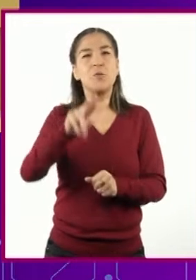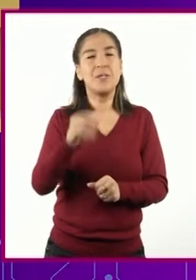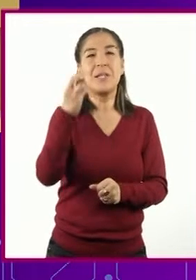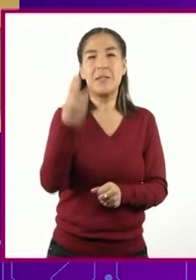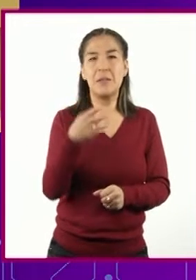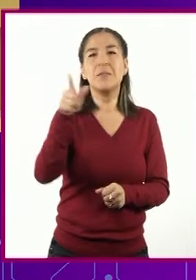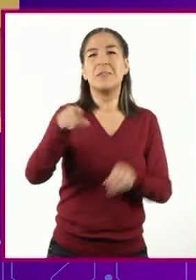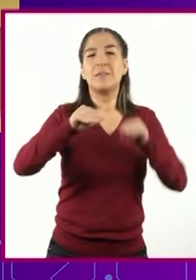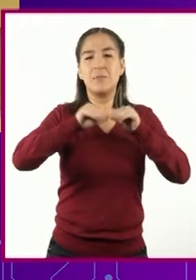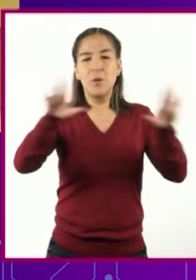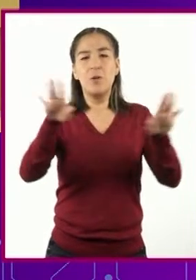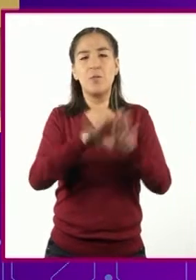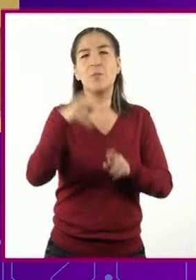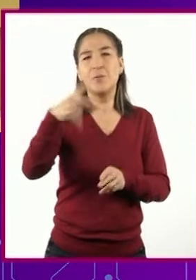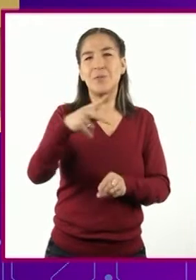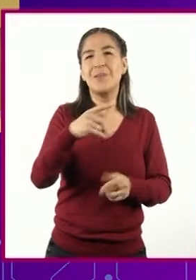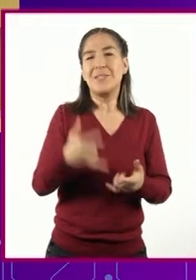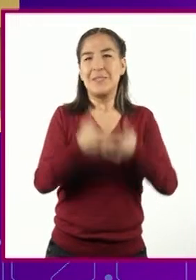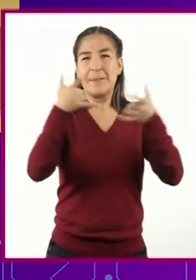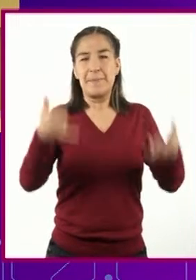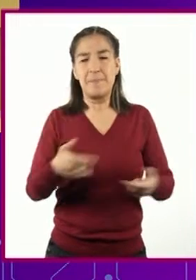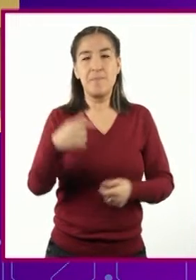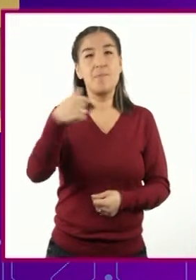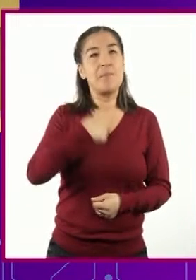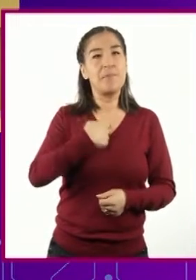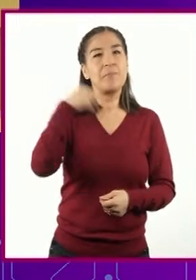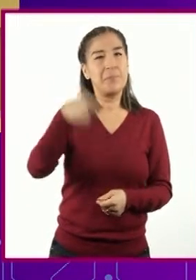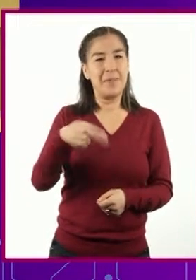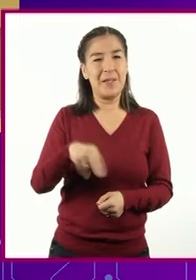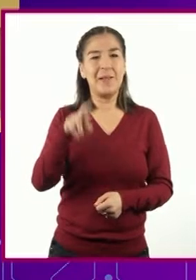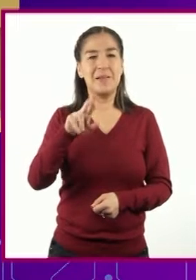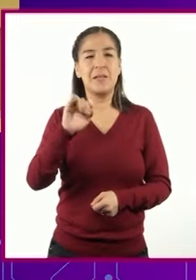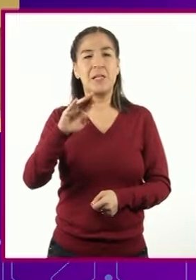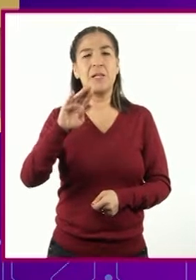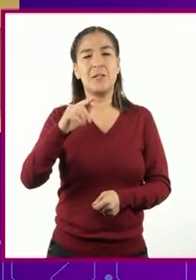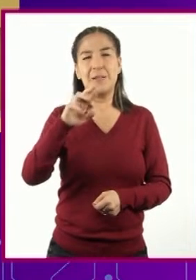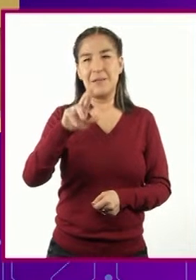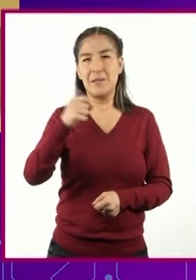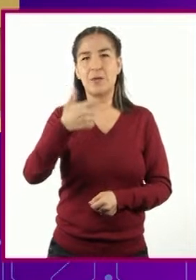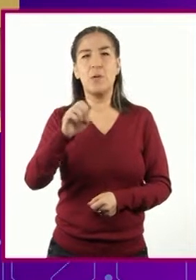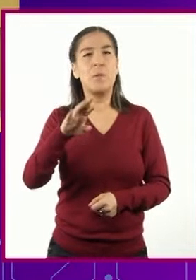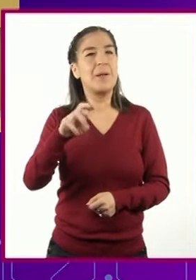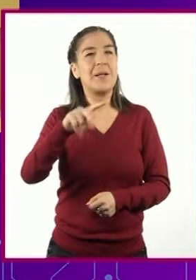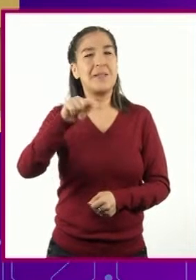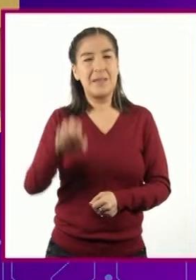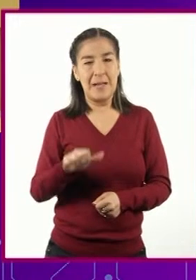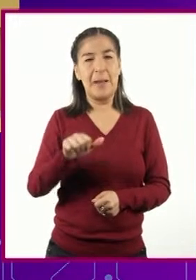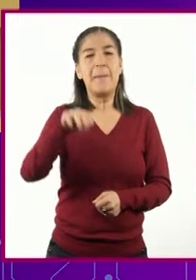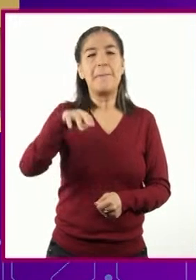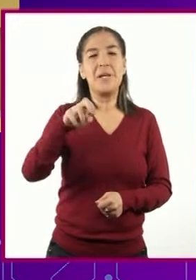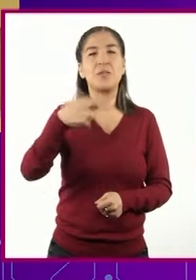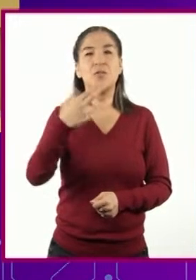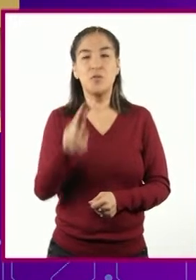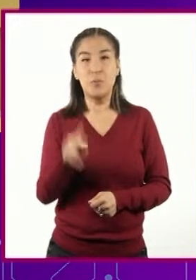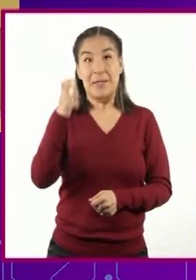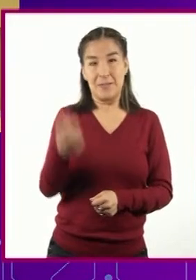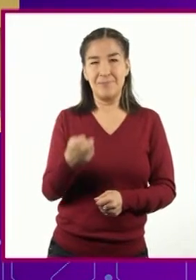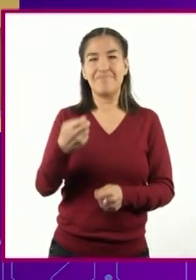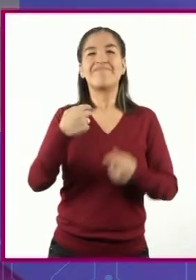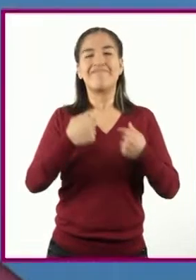su autobiografía titulada Me llamo Rigoberta Menchú, y así me nació la